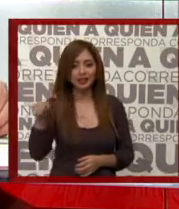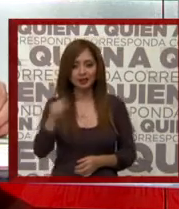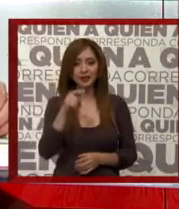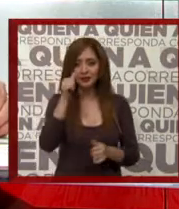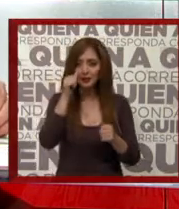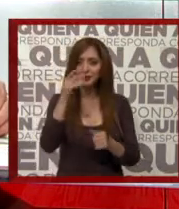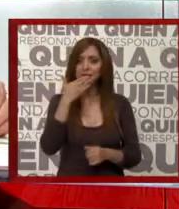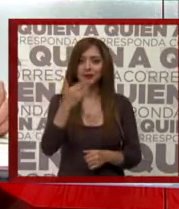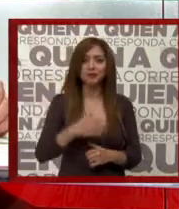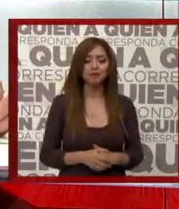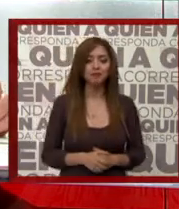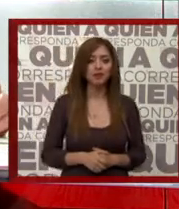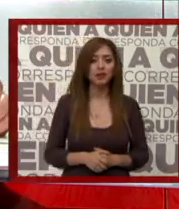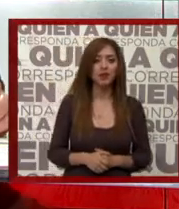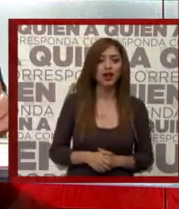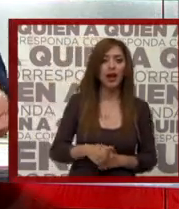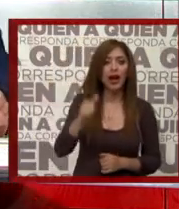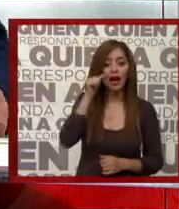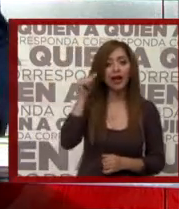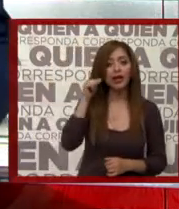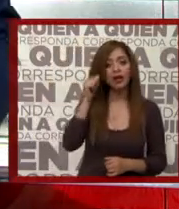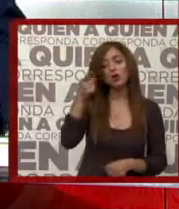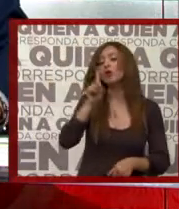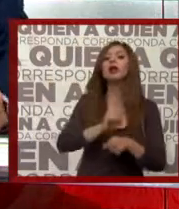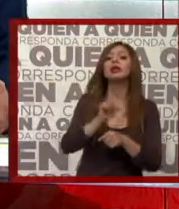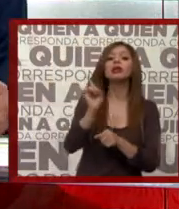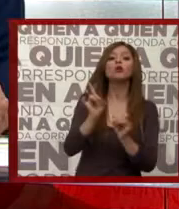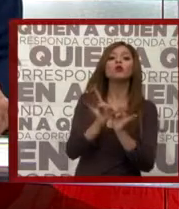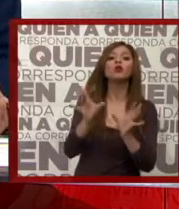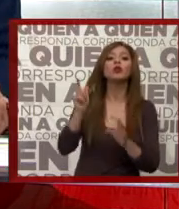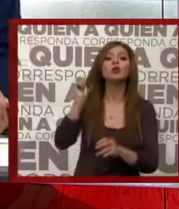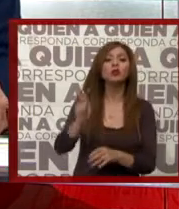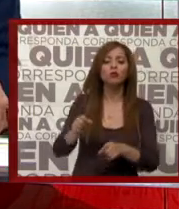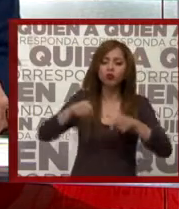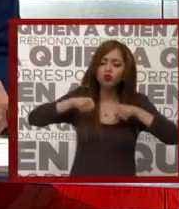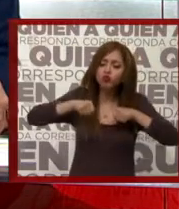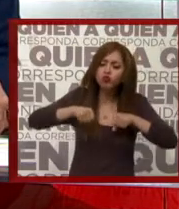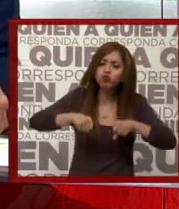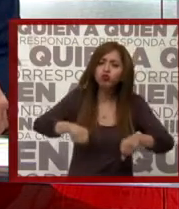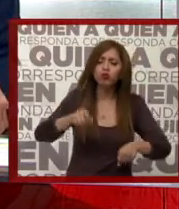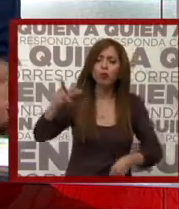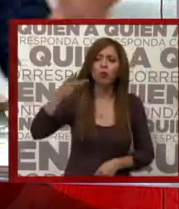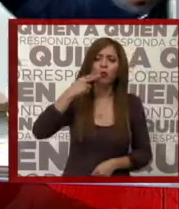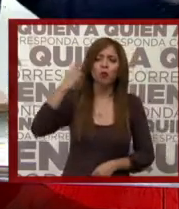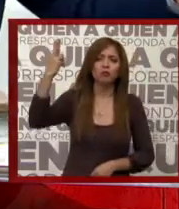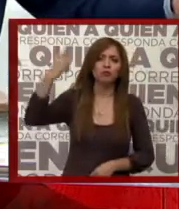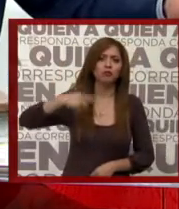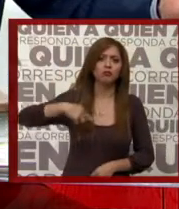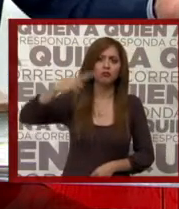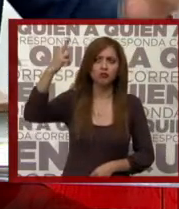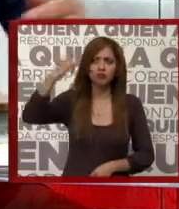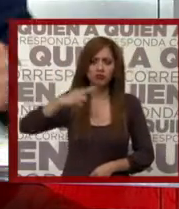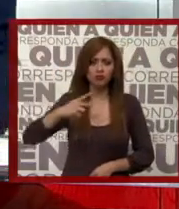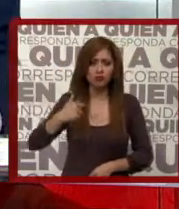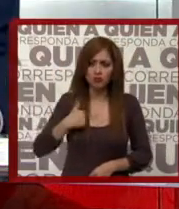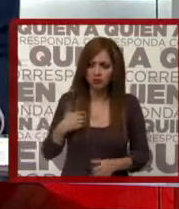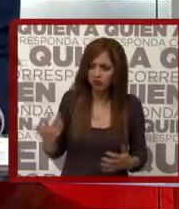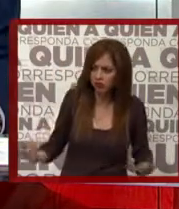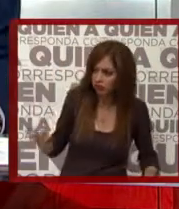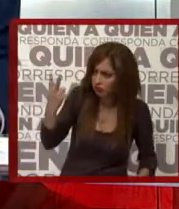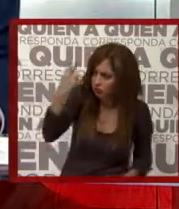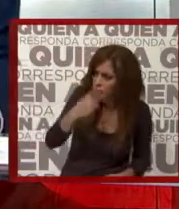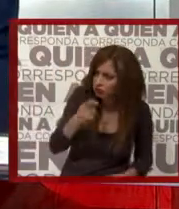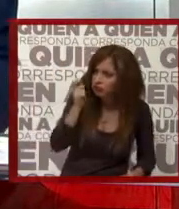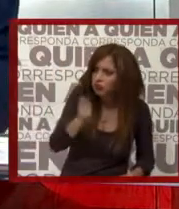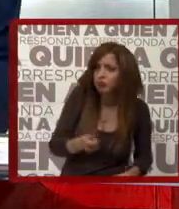bien. Ayer tuve un pequeño incidente, y te cuento rápido, en el supermercado un hombre me veía, entonces dije, ¿qué me está viendo? Porque yo ya pregunto a todo